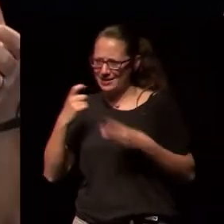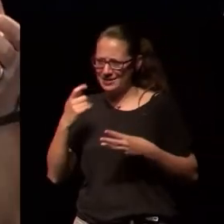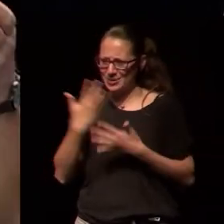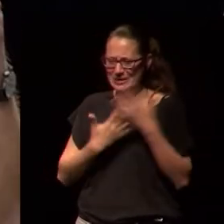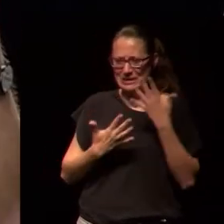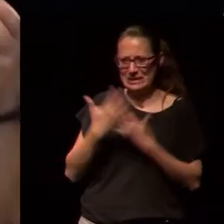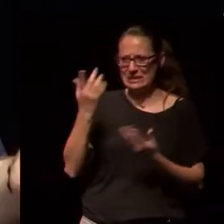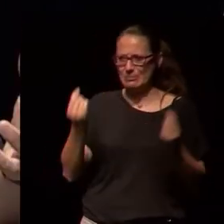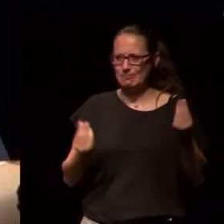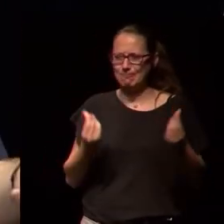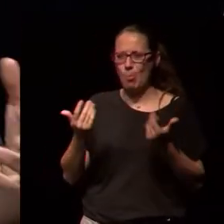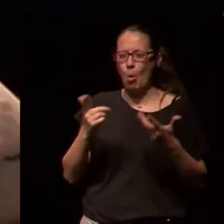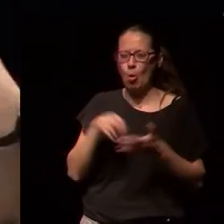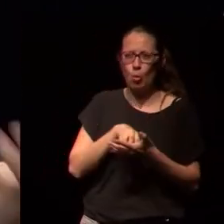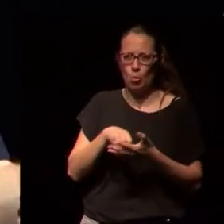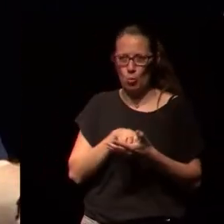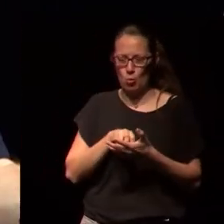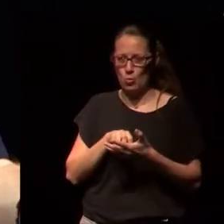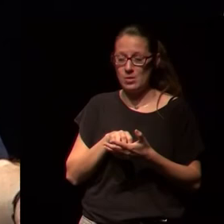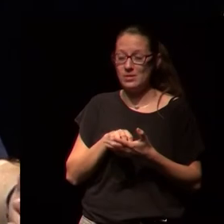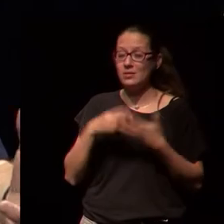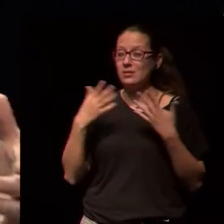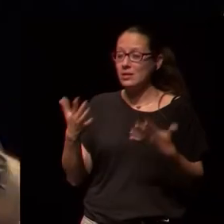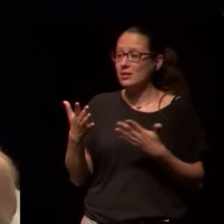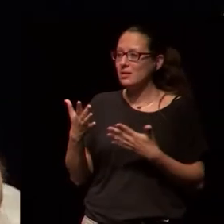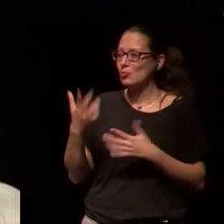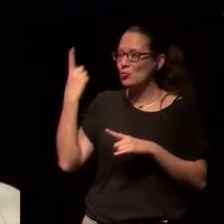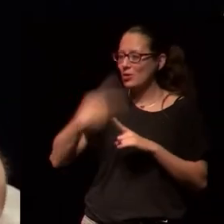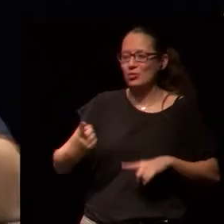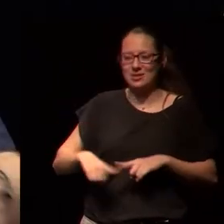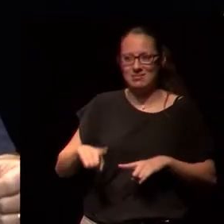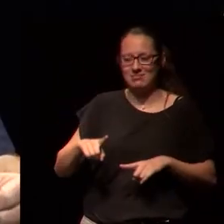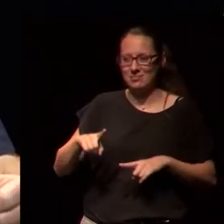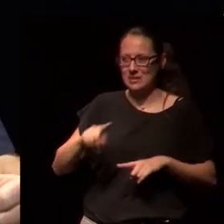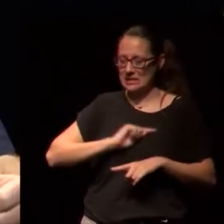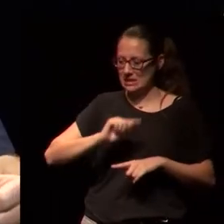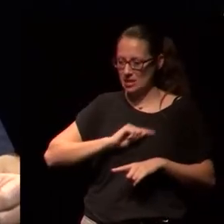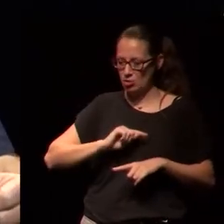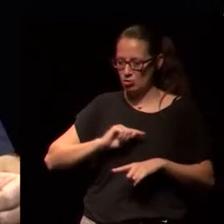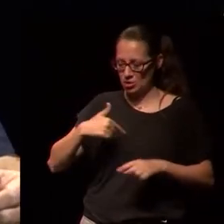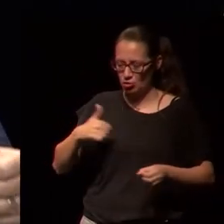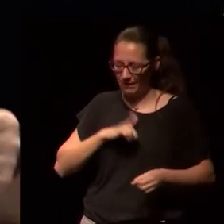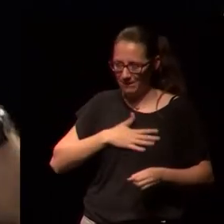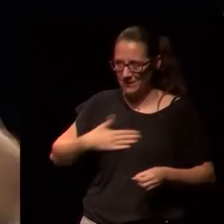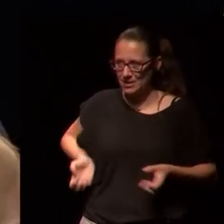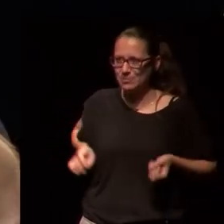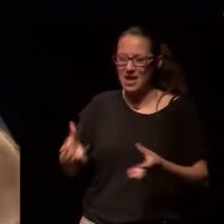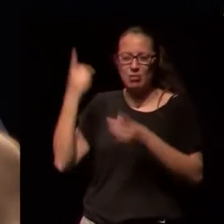adelante. Pero el elemento subyacente a esta sensación que comparto hoy con vosotros,